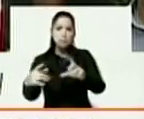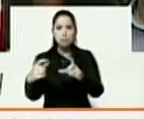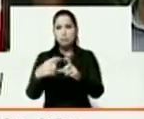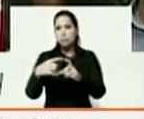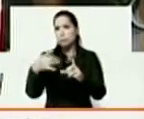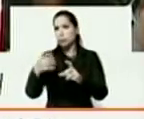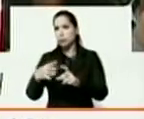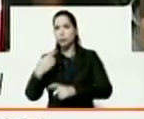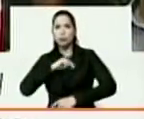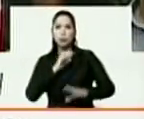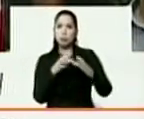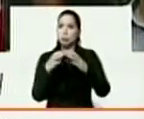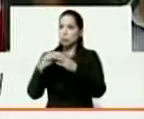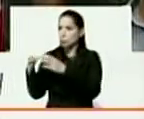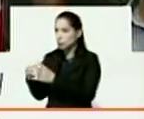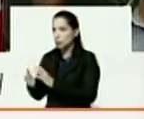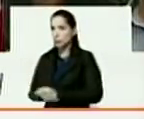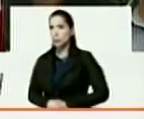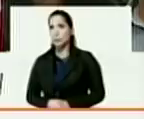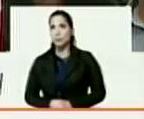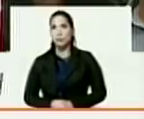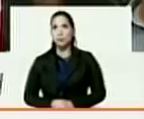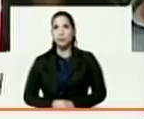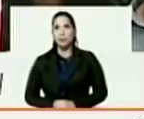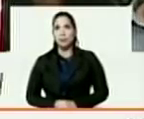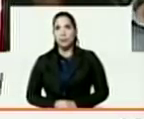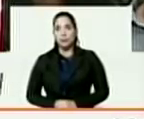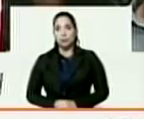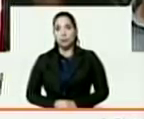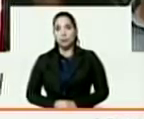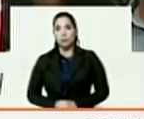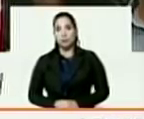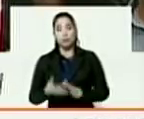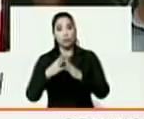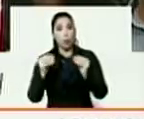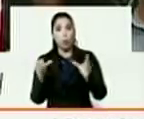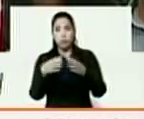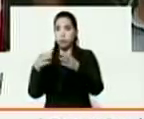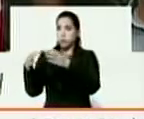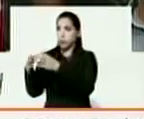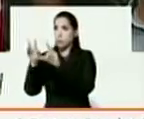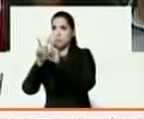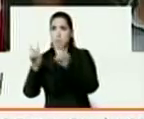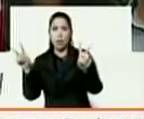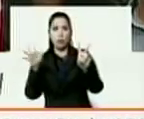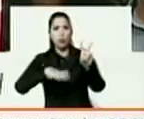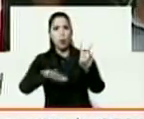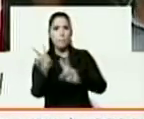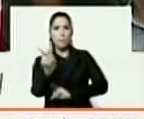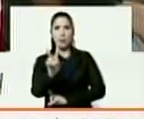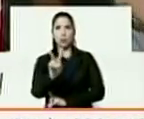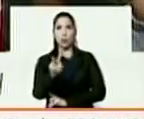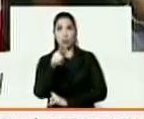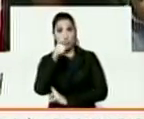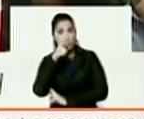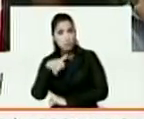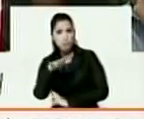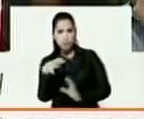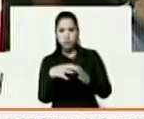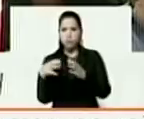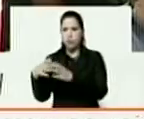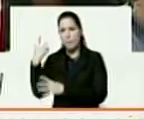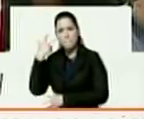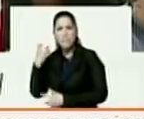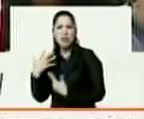organizamos en la juve y por eso no organizamos en las copas las cuadrillas de paz en toda venezuela y es un pueblo organizado para que